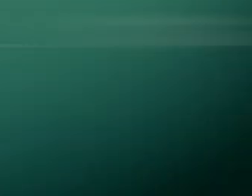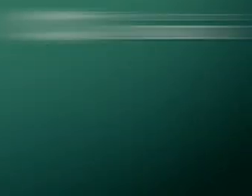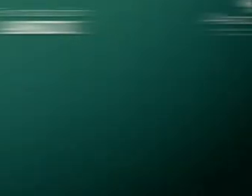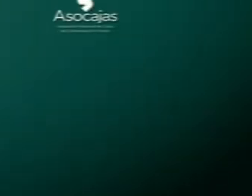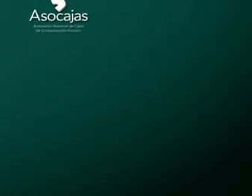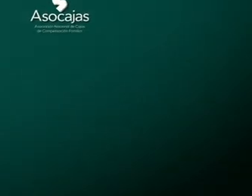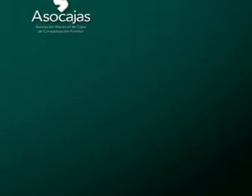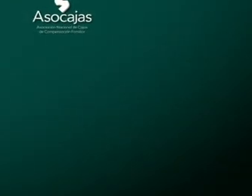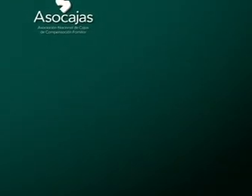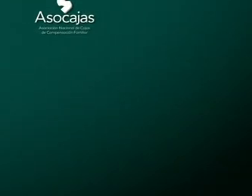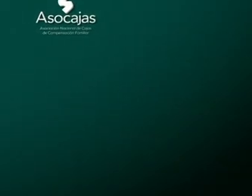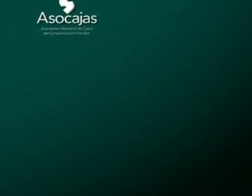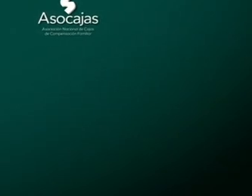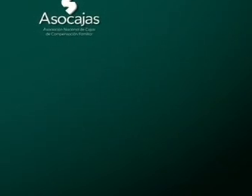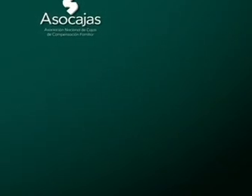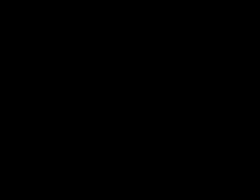¡Gracias!